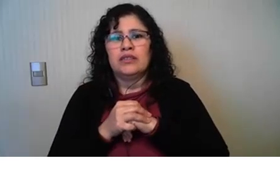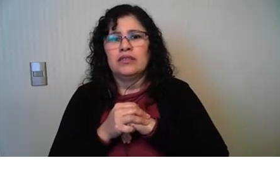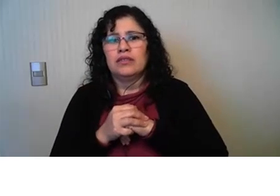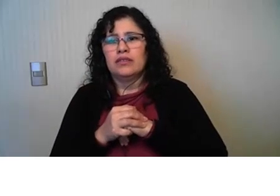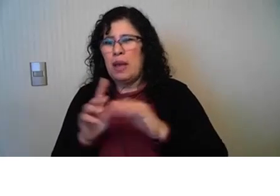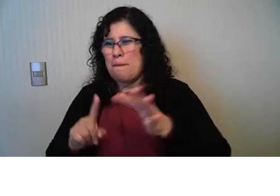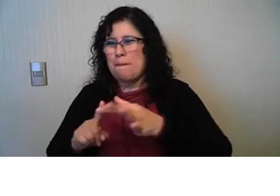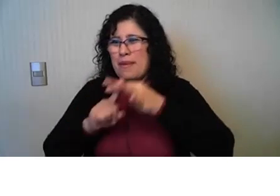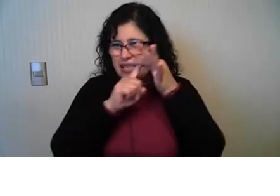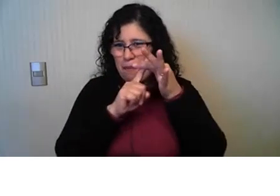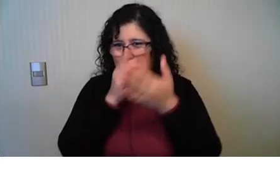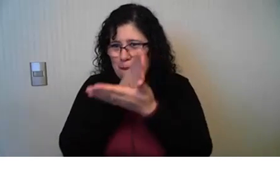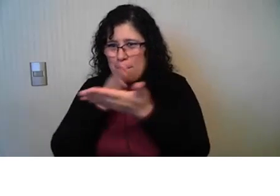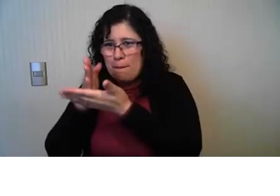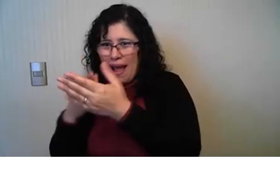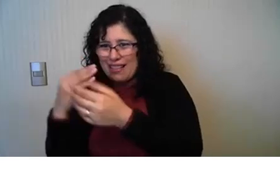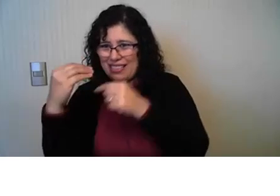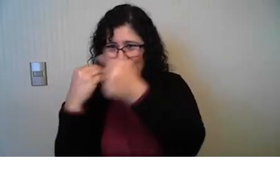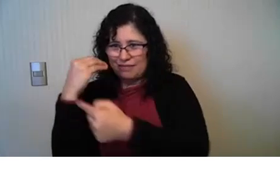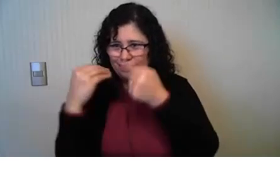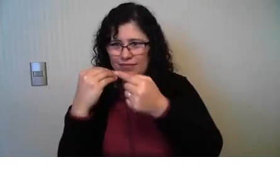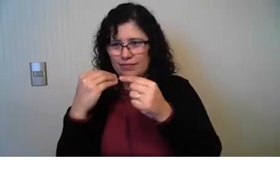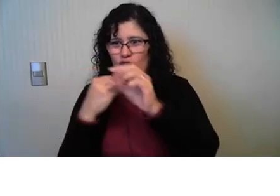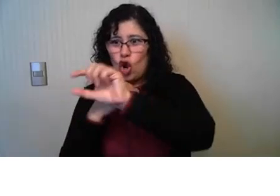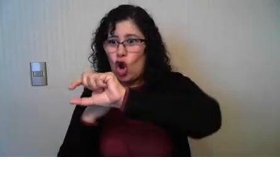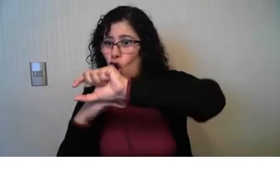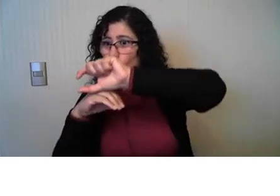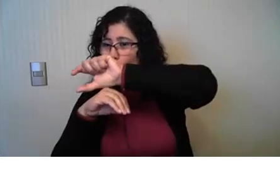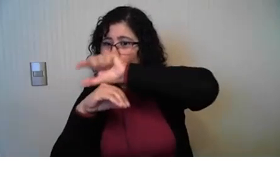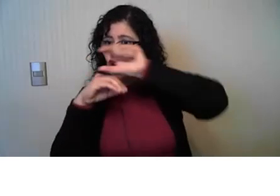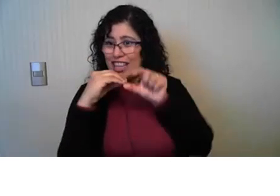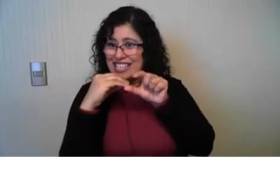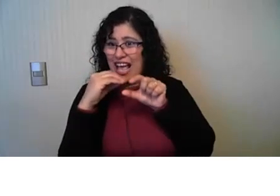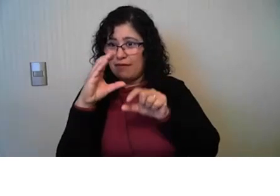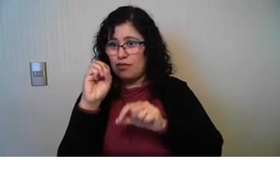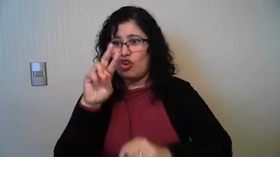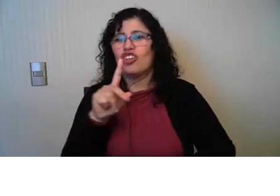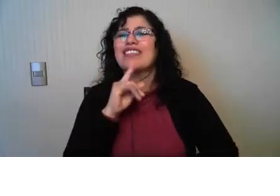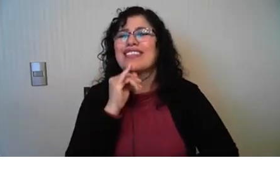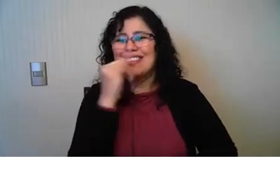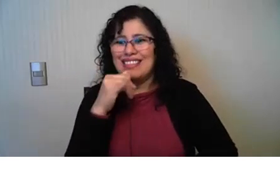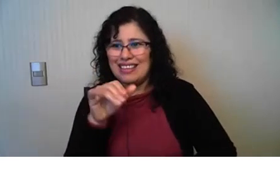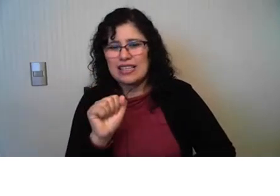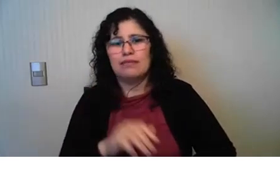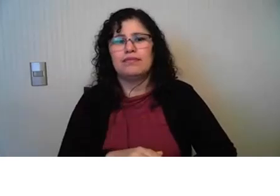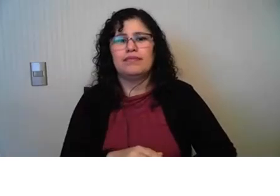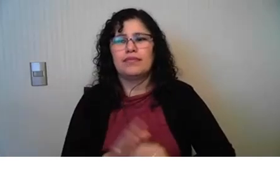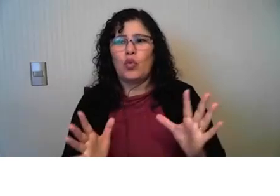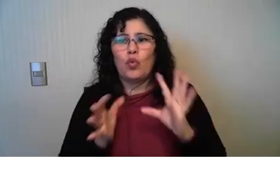componentes del cerebelo, una corteza cerebelosa asociada a una porción que se